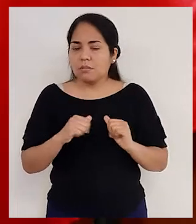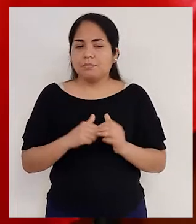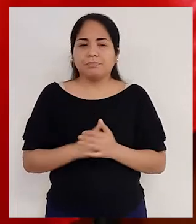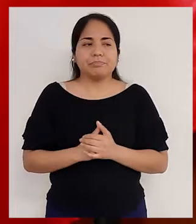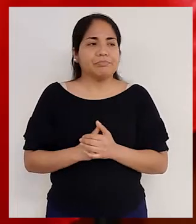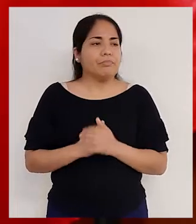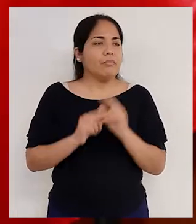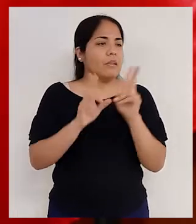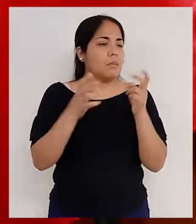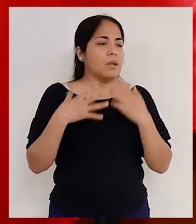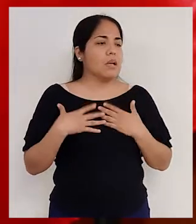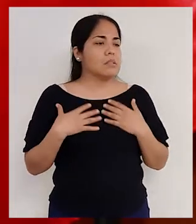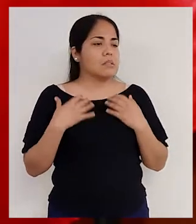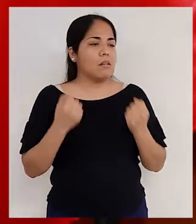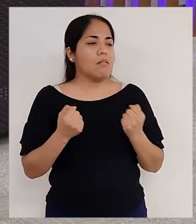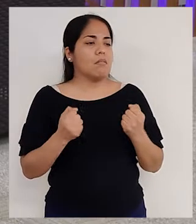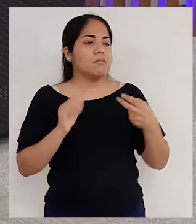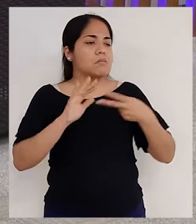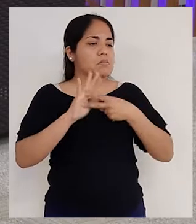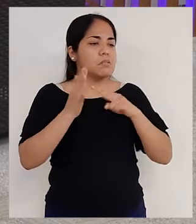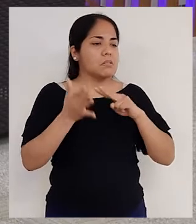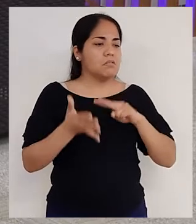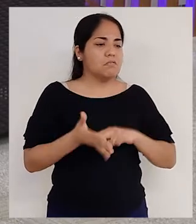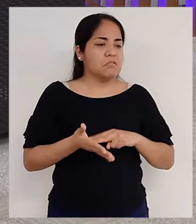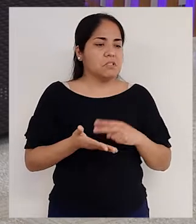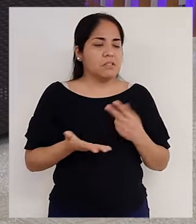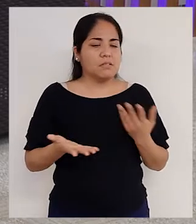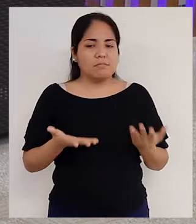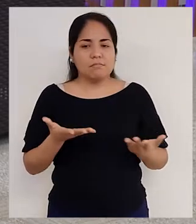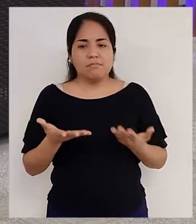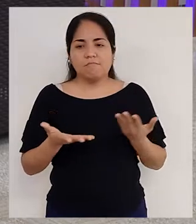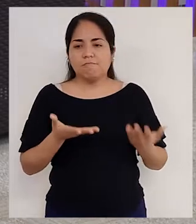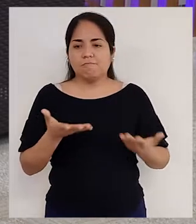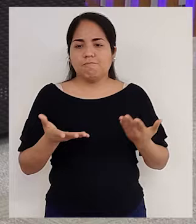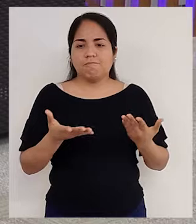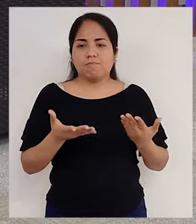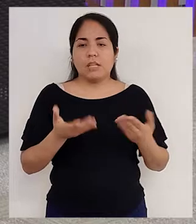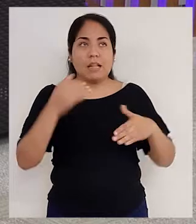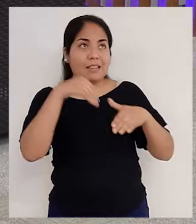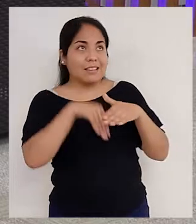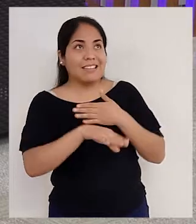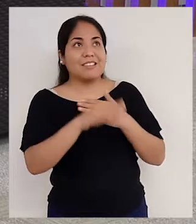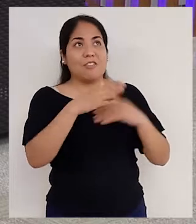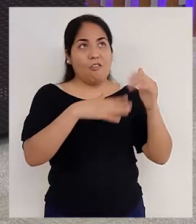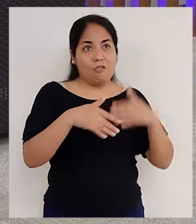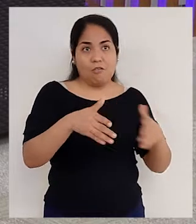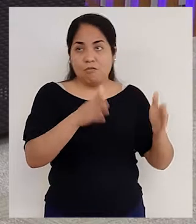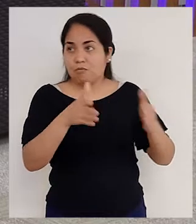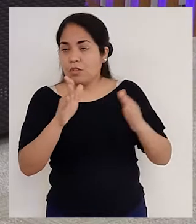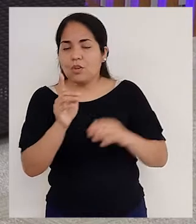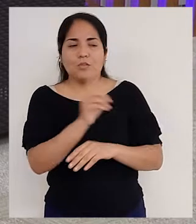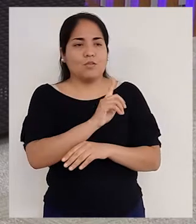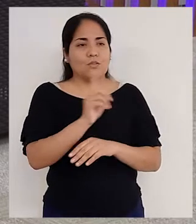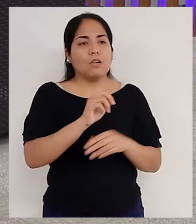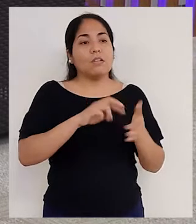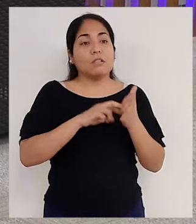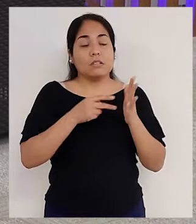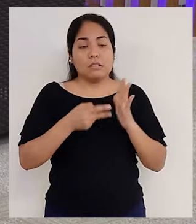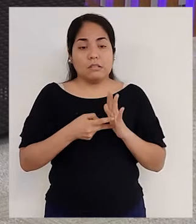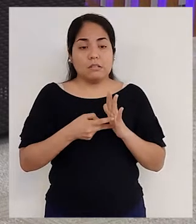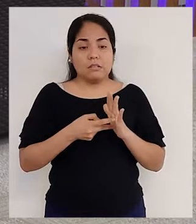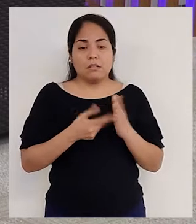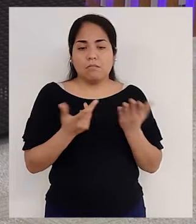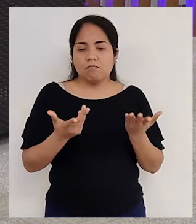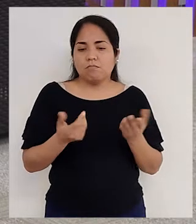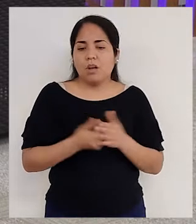los colegios. Cuando le hablo de salud, no solamente le hablo de la infraestructura de los hospitales y clínicas,